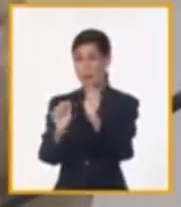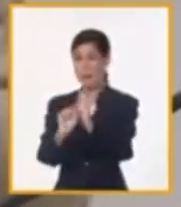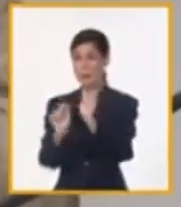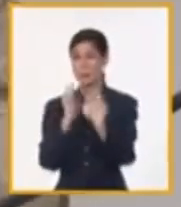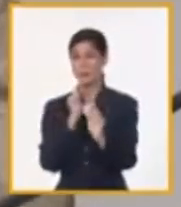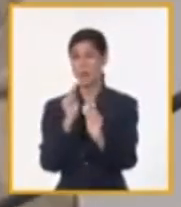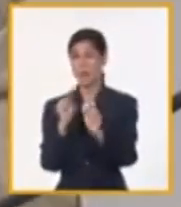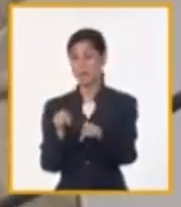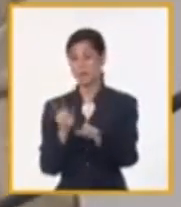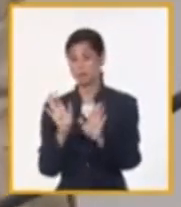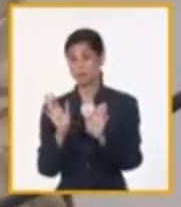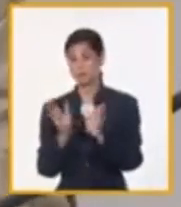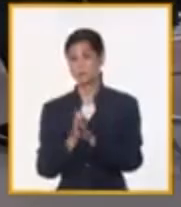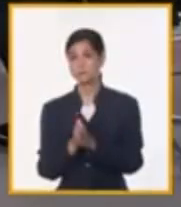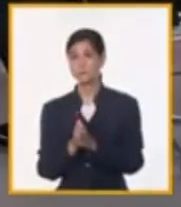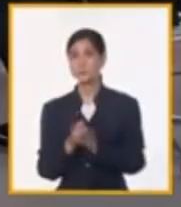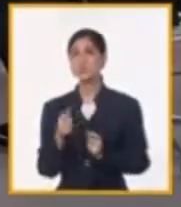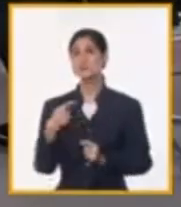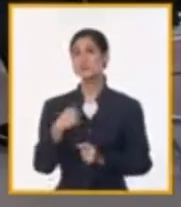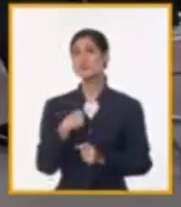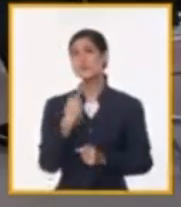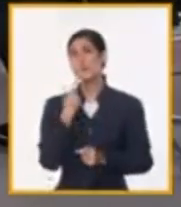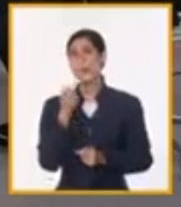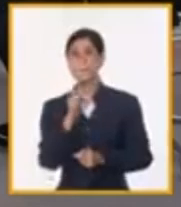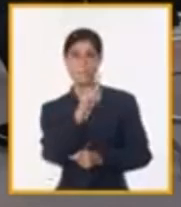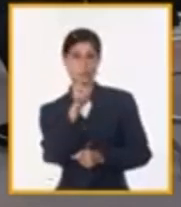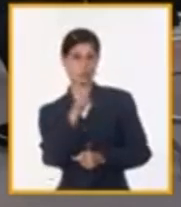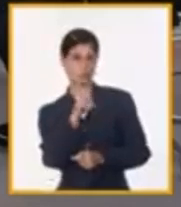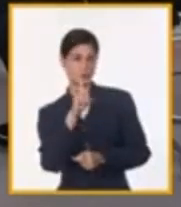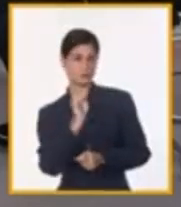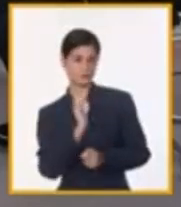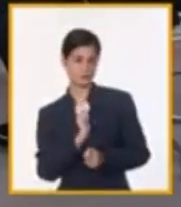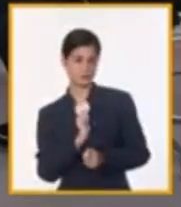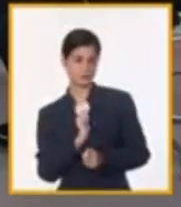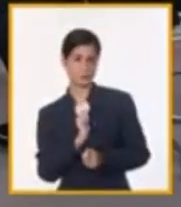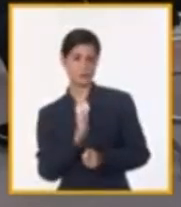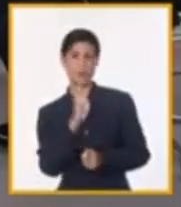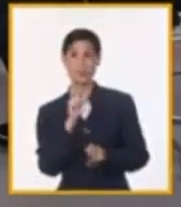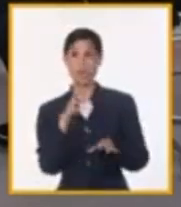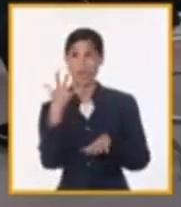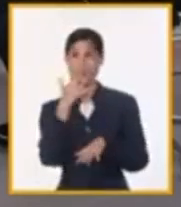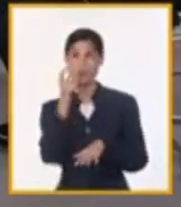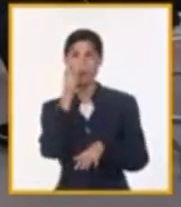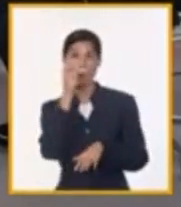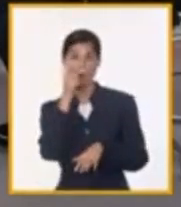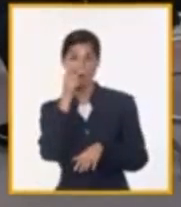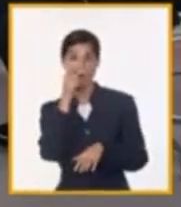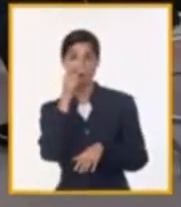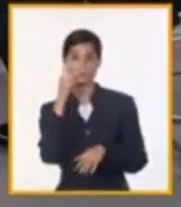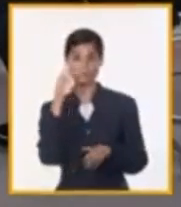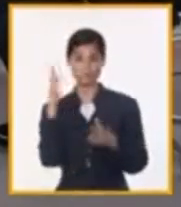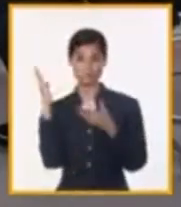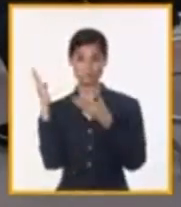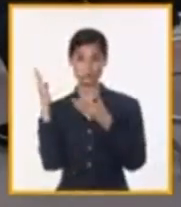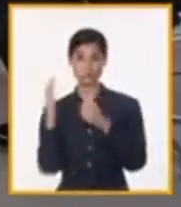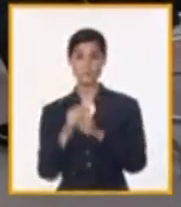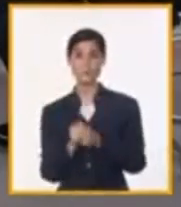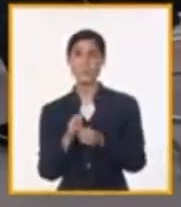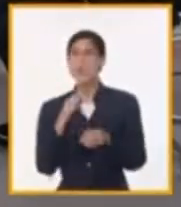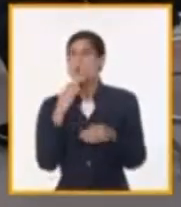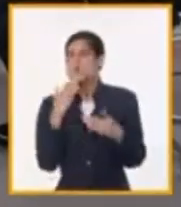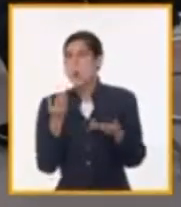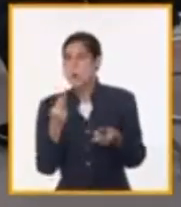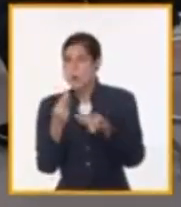preguntarle a a a Óscar eh porque esto de de las explosiones de los bper y de los boquit que ha causado